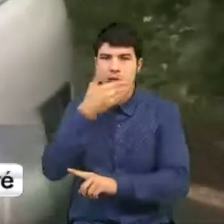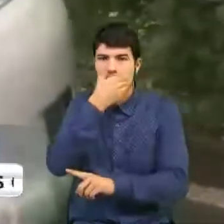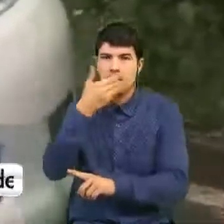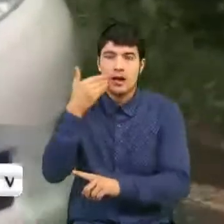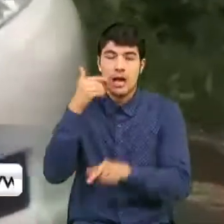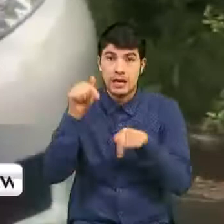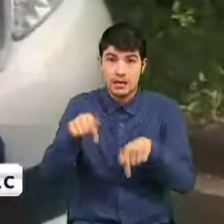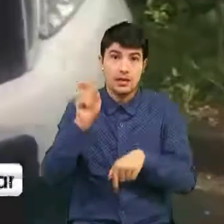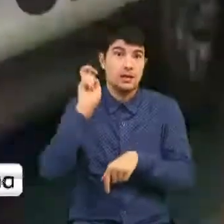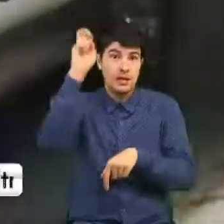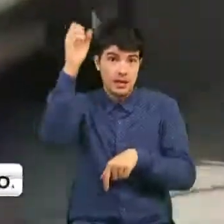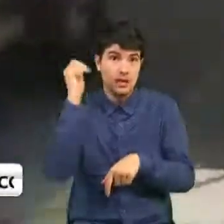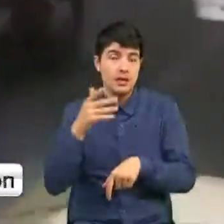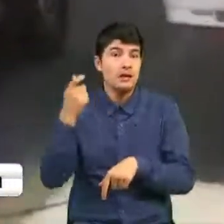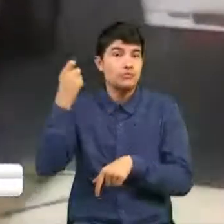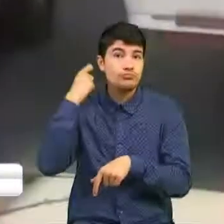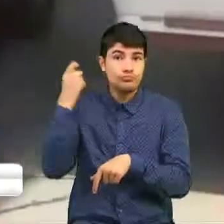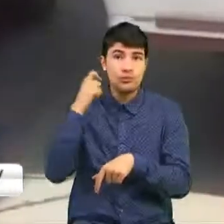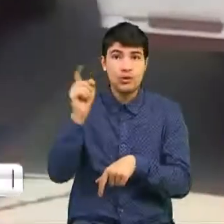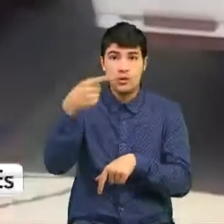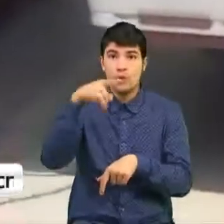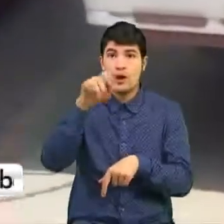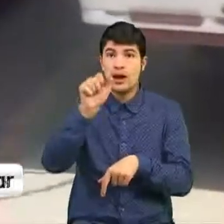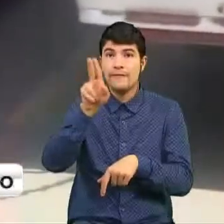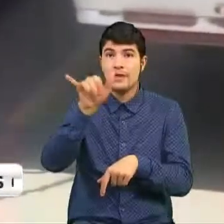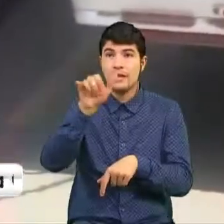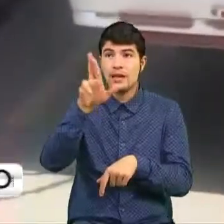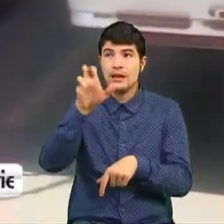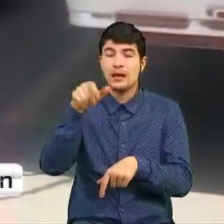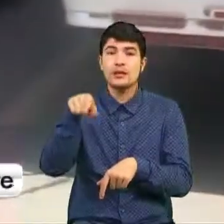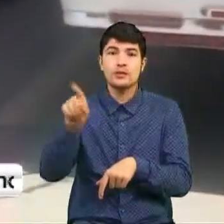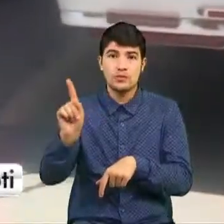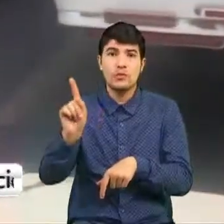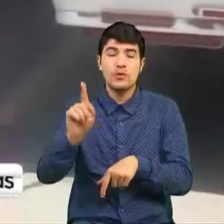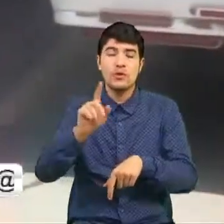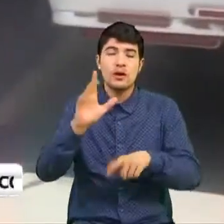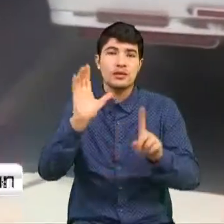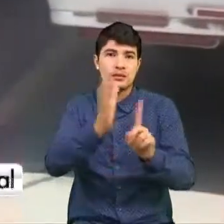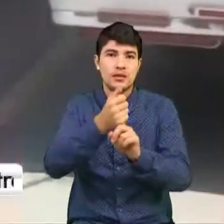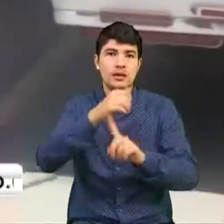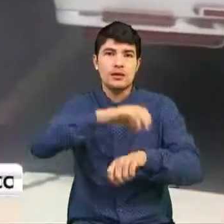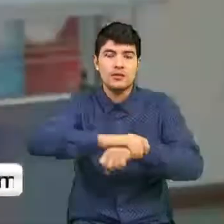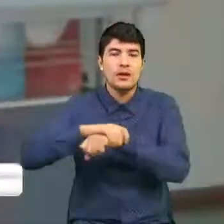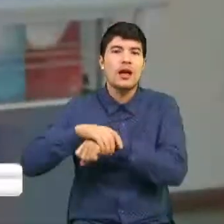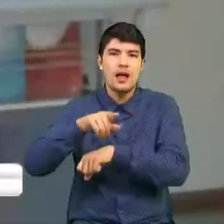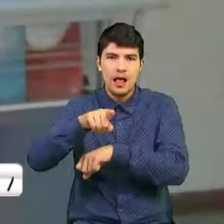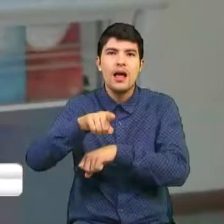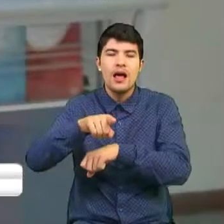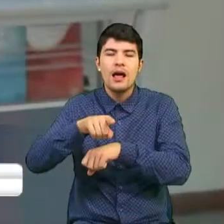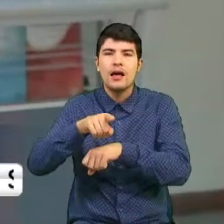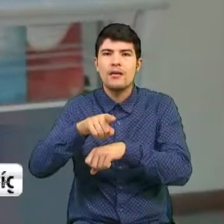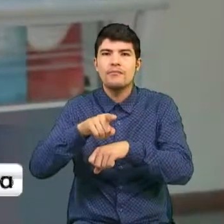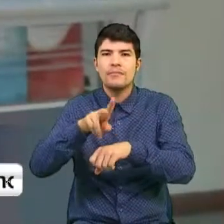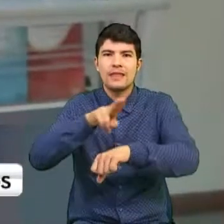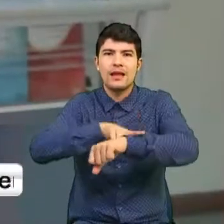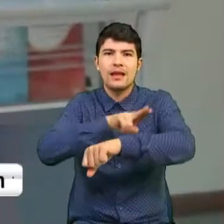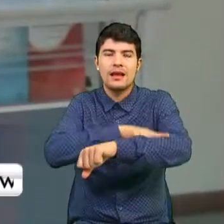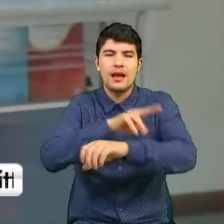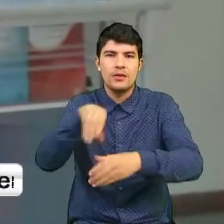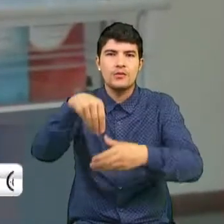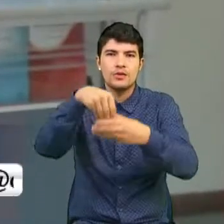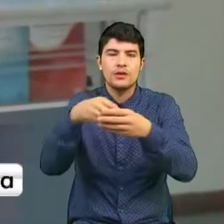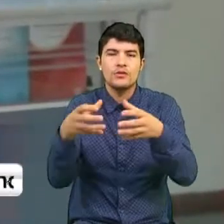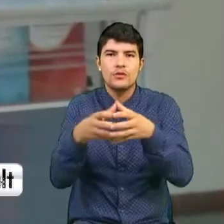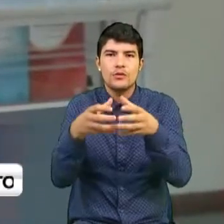conoció que en el guaviare fue secuestrado un delegado de la organización de naciones unidas tenemos conocimiento que este